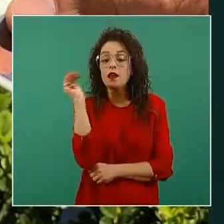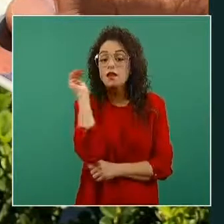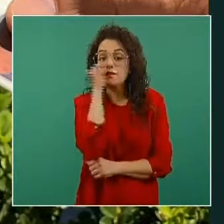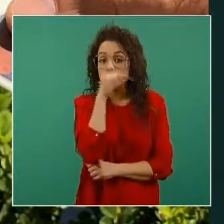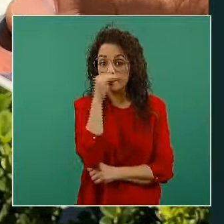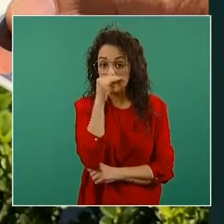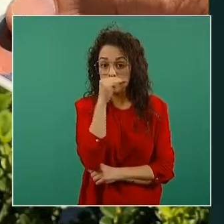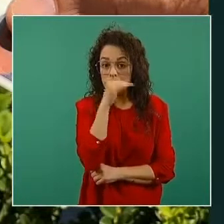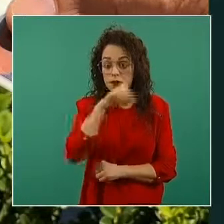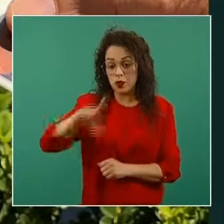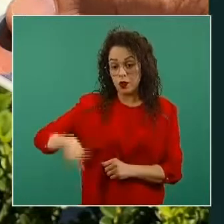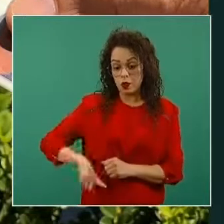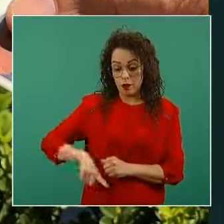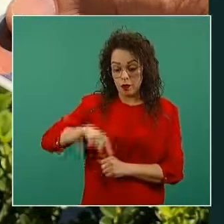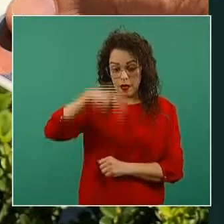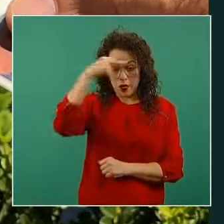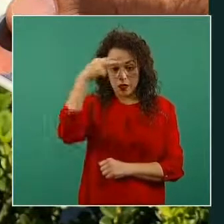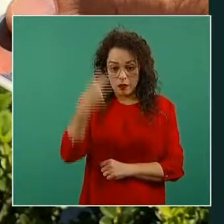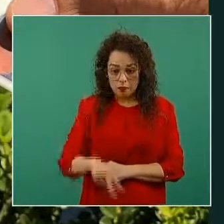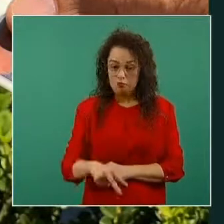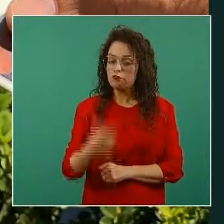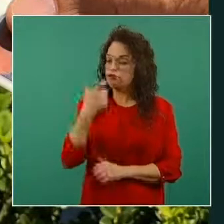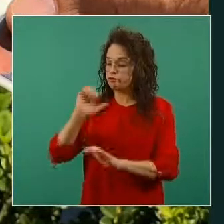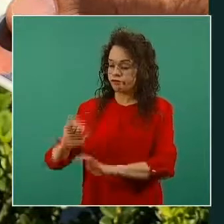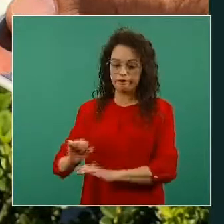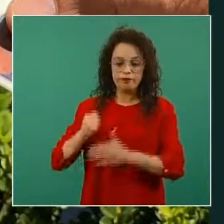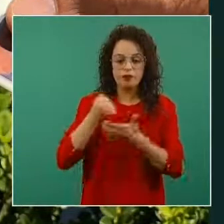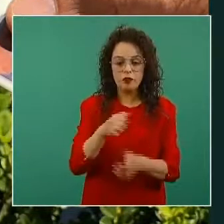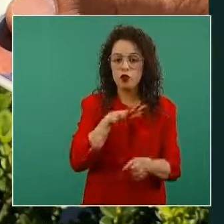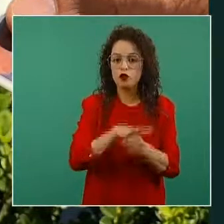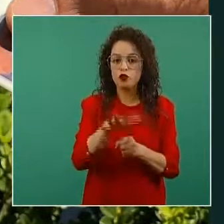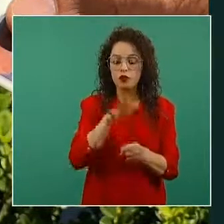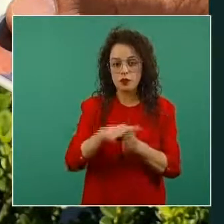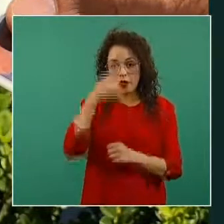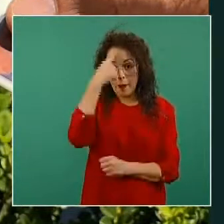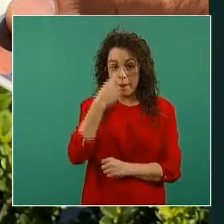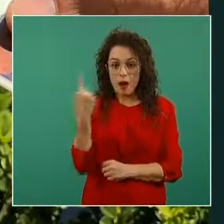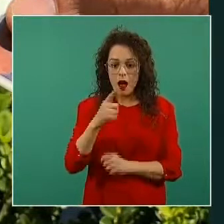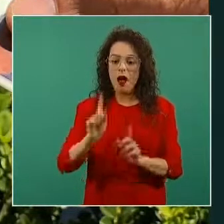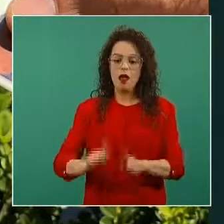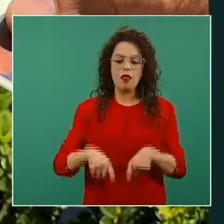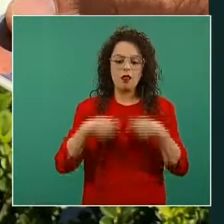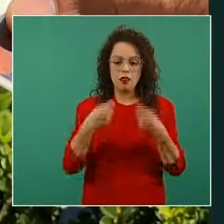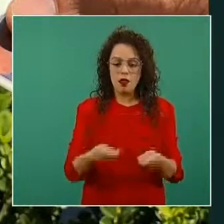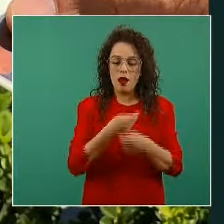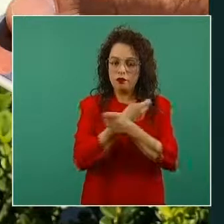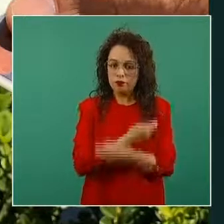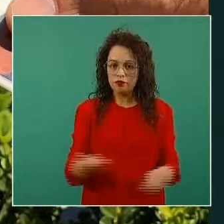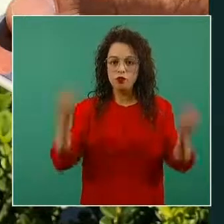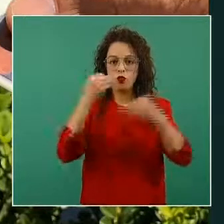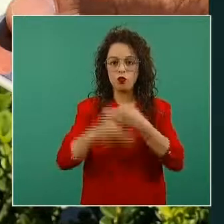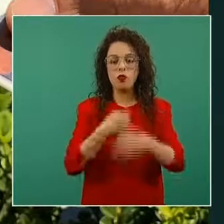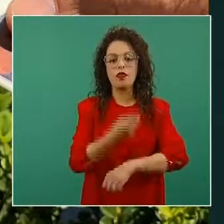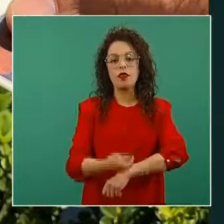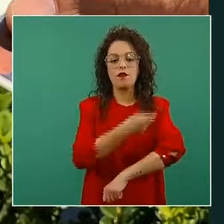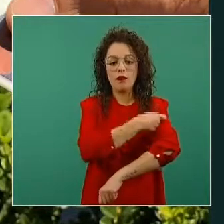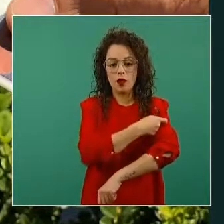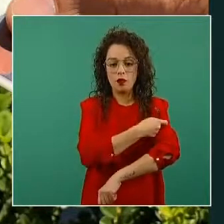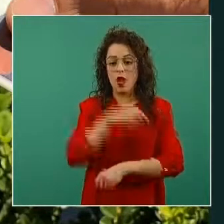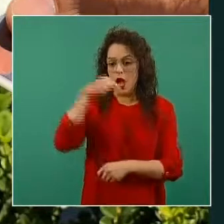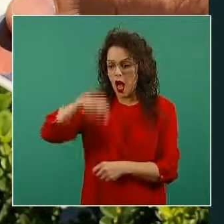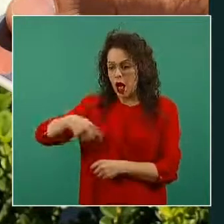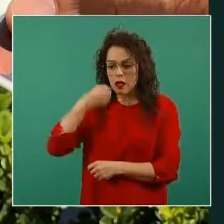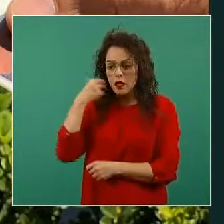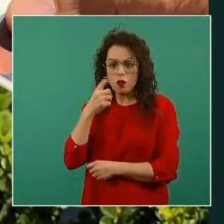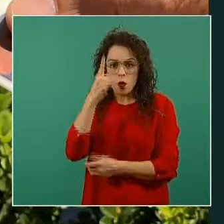los recursos necesarios para poder adquirir la vacuna. Se ha actualizado y se ha comentado no solo en esta conferencia,